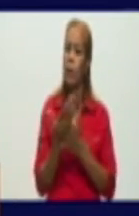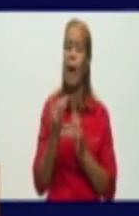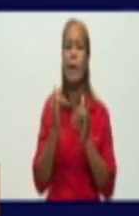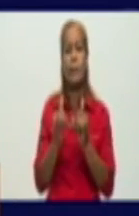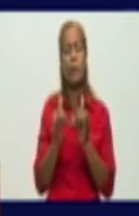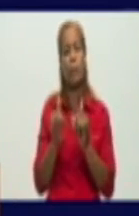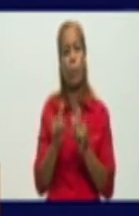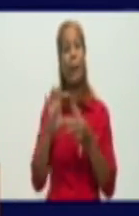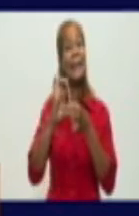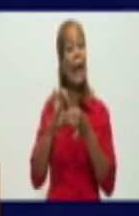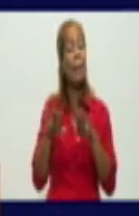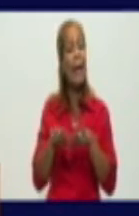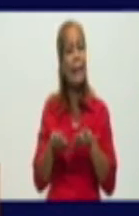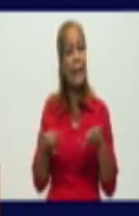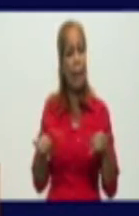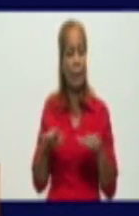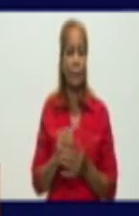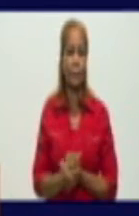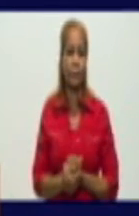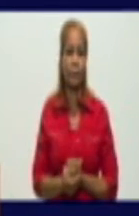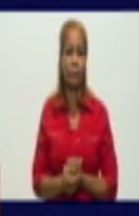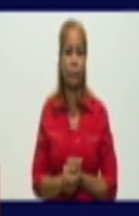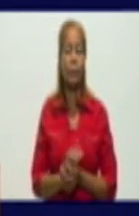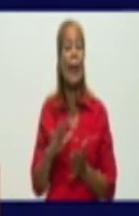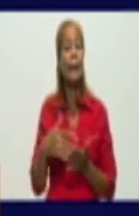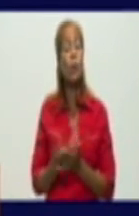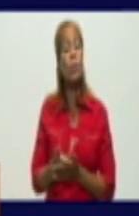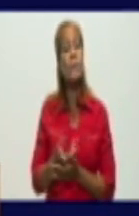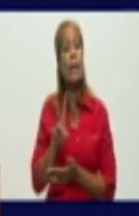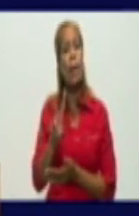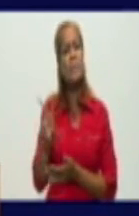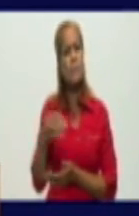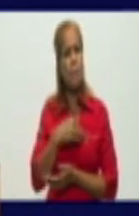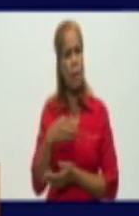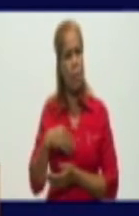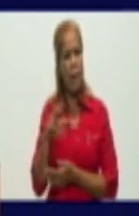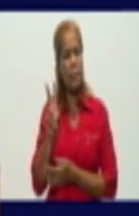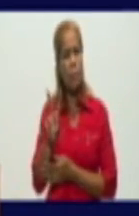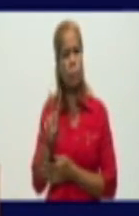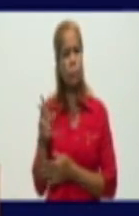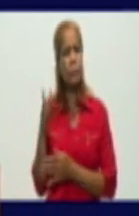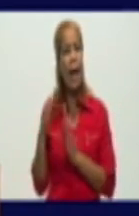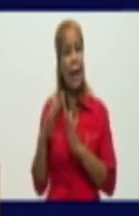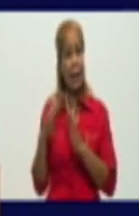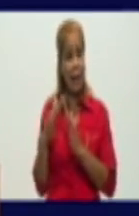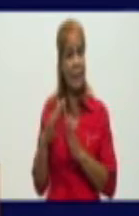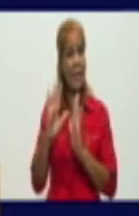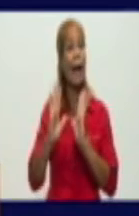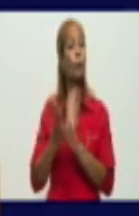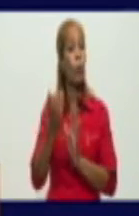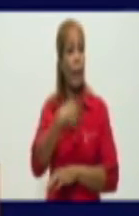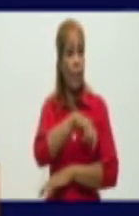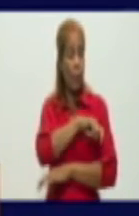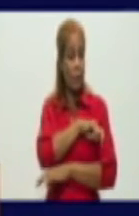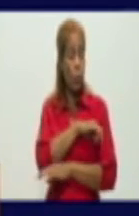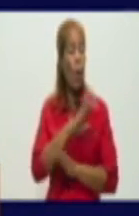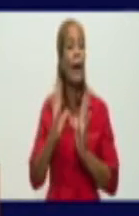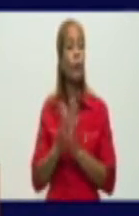el Celia Sánchez. La pesquisa hoy, la pesquisa total de la población y la pesquisa grupos